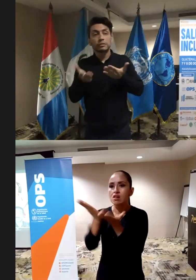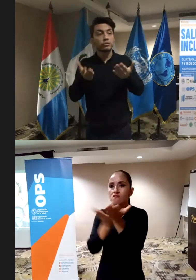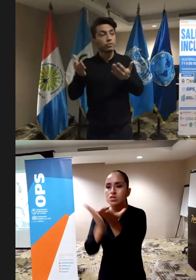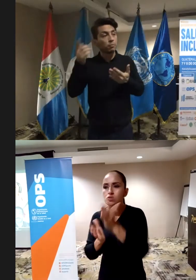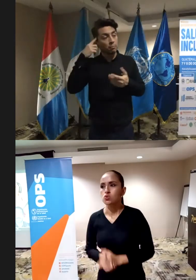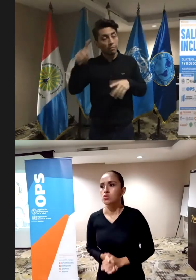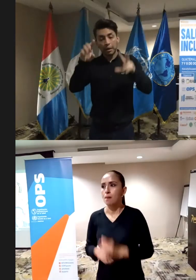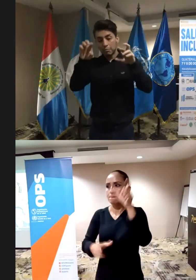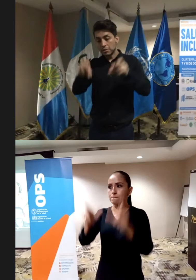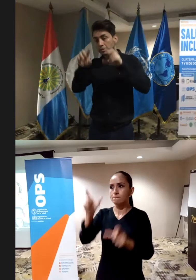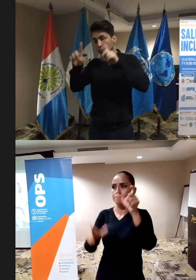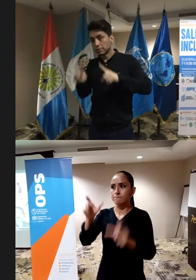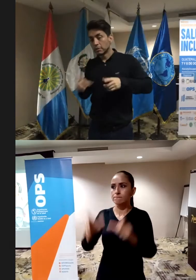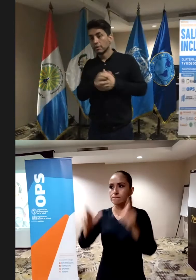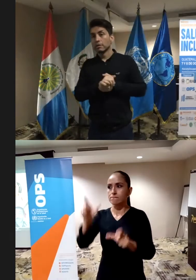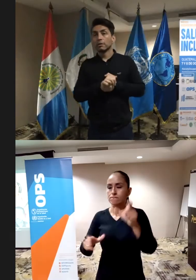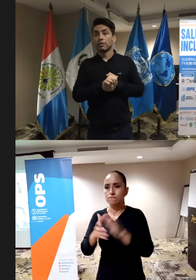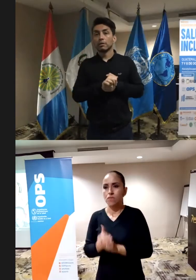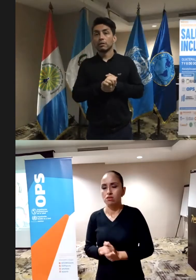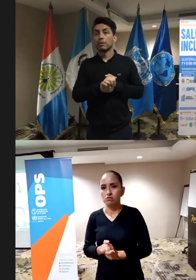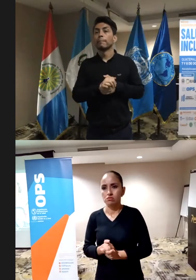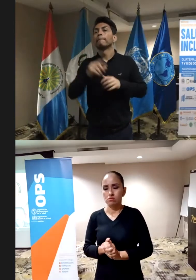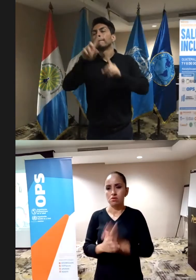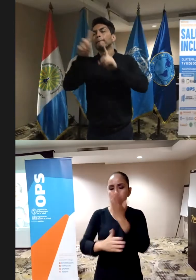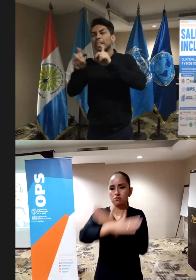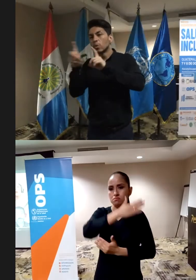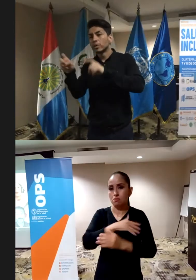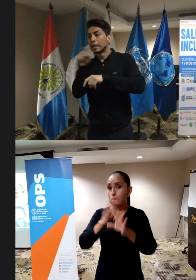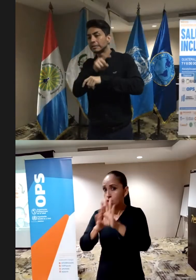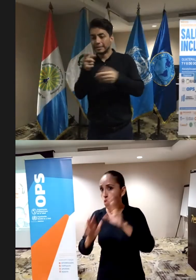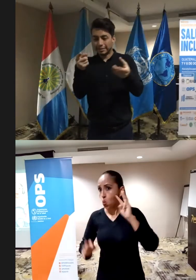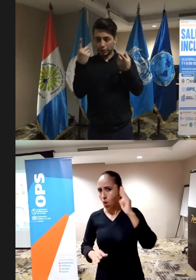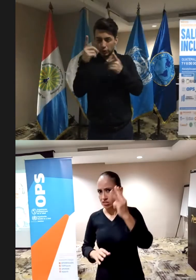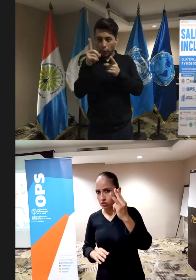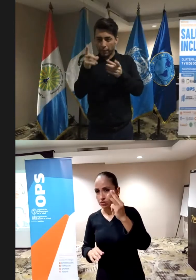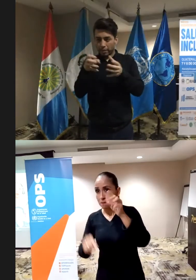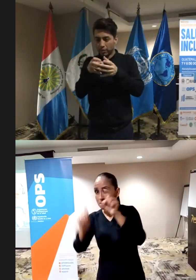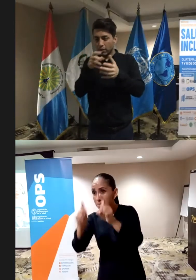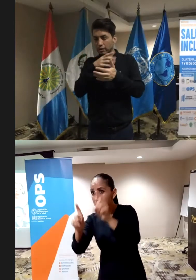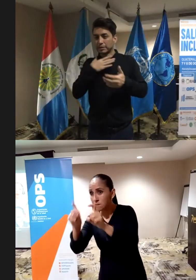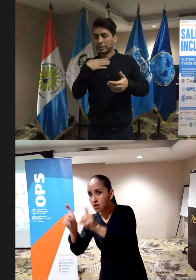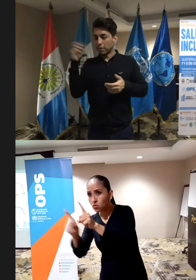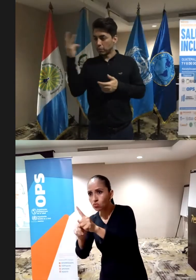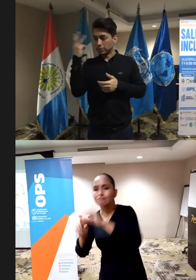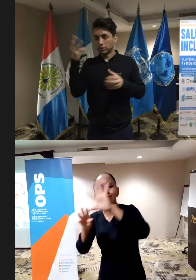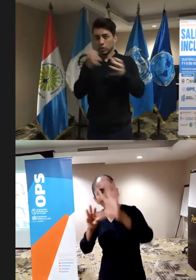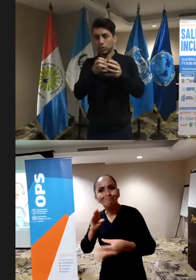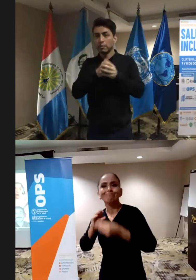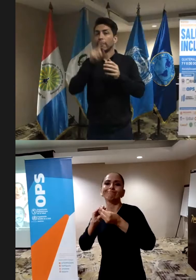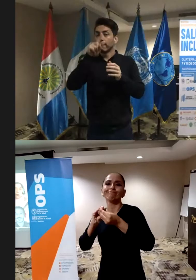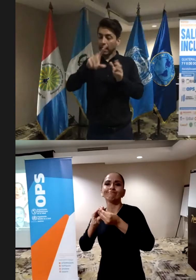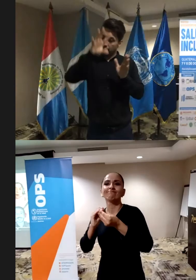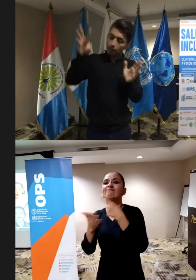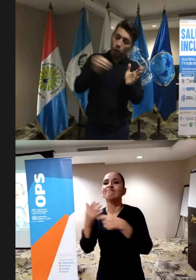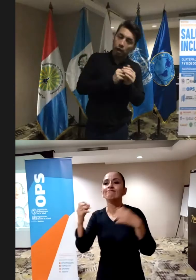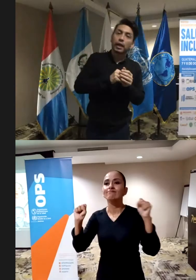con discapacidad. Las preguntas del Washington Group deben adicionarse en las actividades